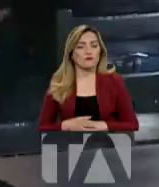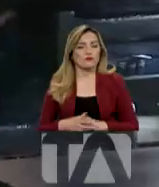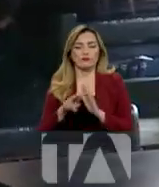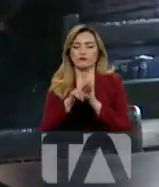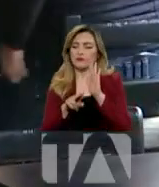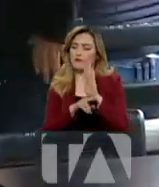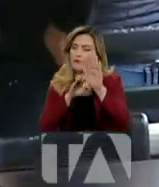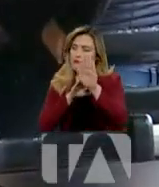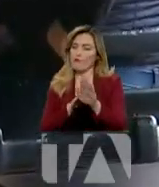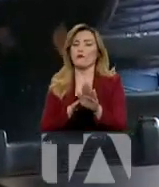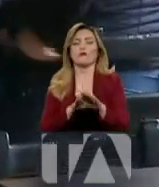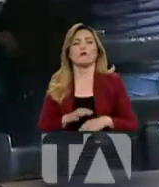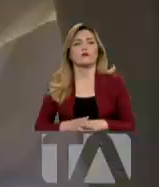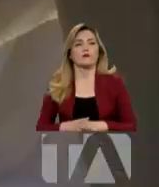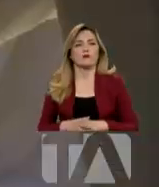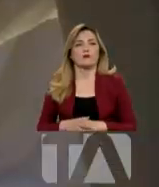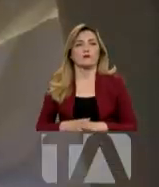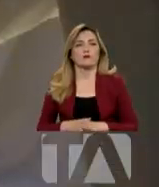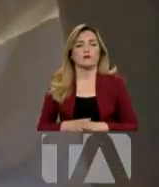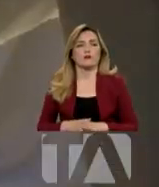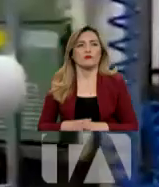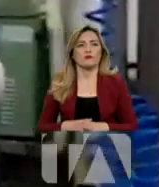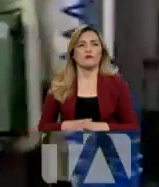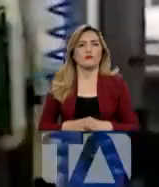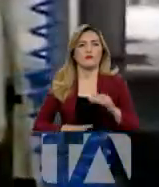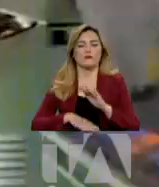enfocadas en ese camino, que sean cada vez más las